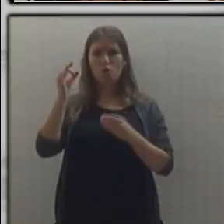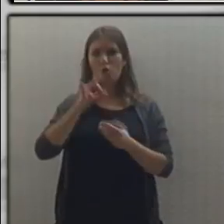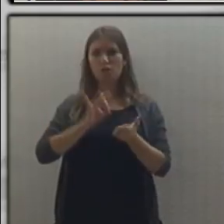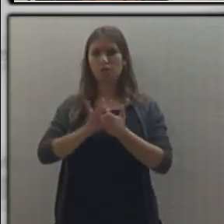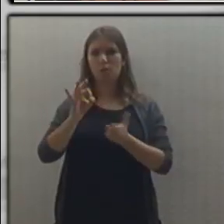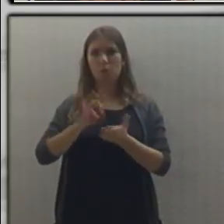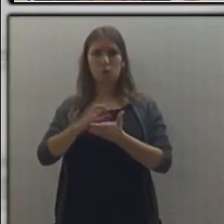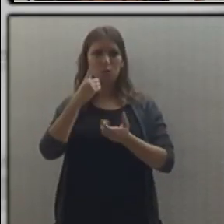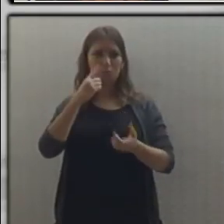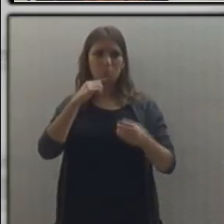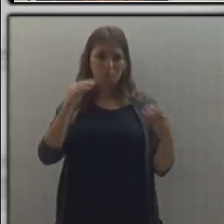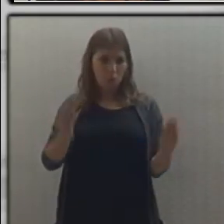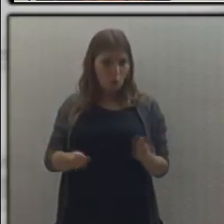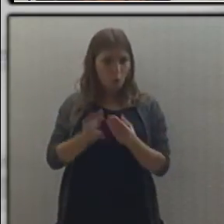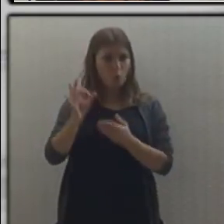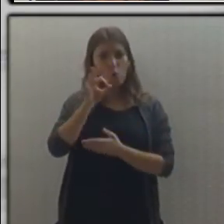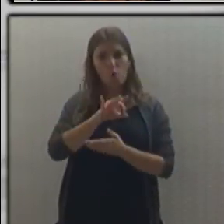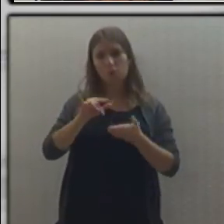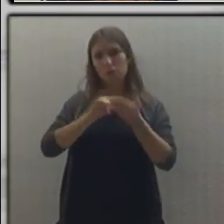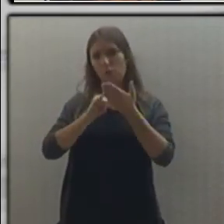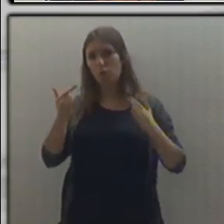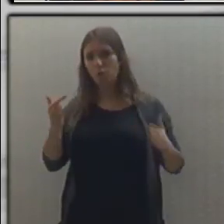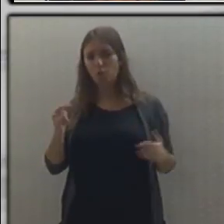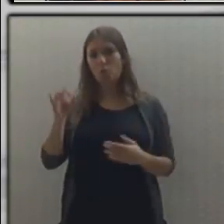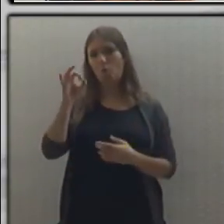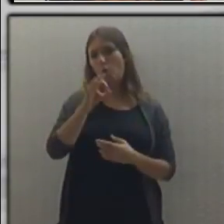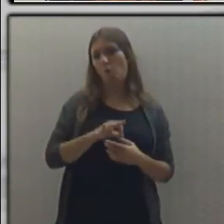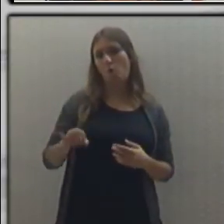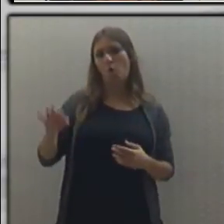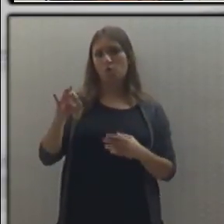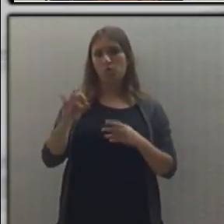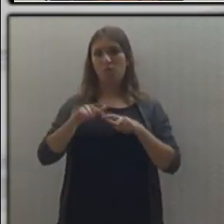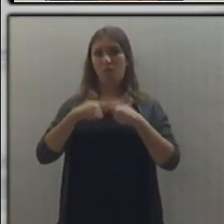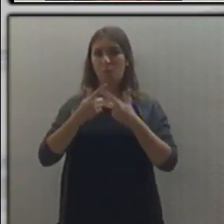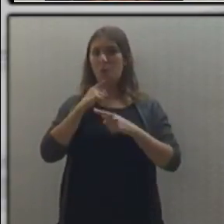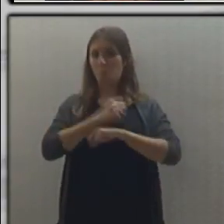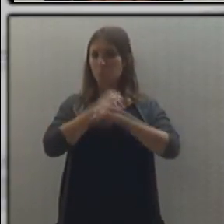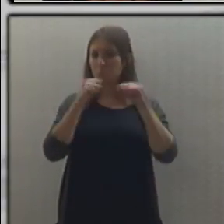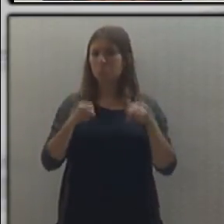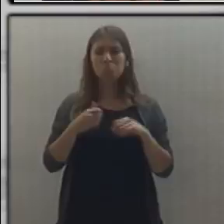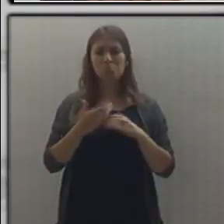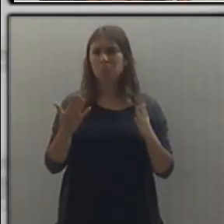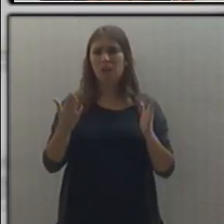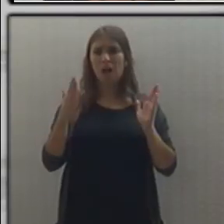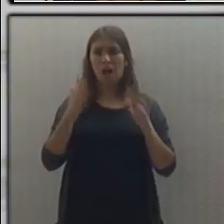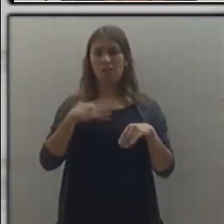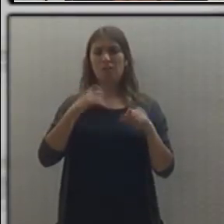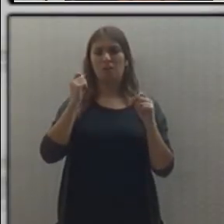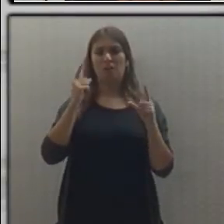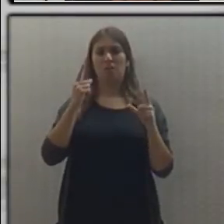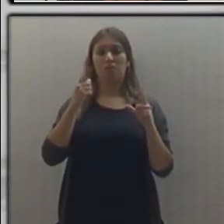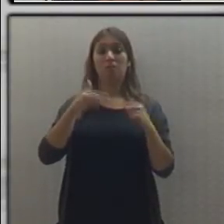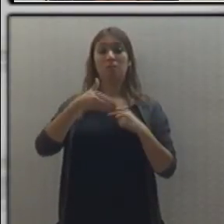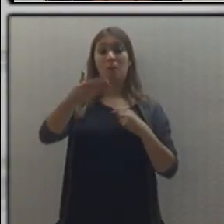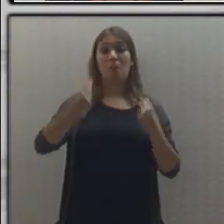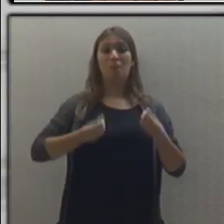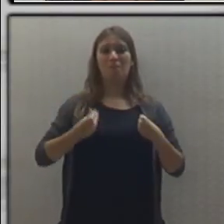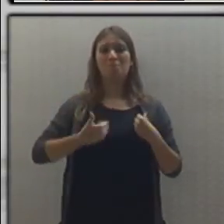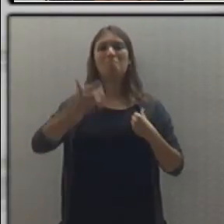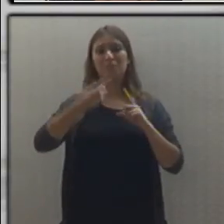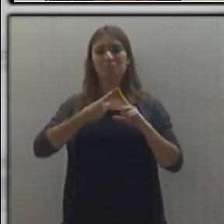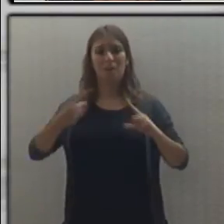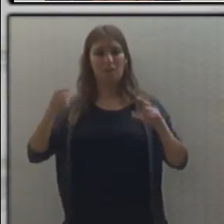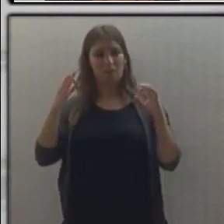servicios sanitarios, de la tecnología, de la evolución de las estructuras familiares, pero hemos alargado la esperanza de vida, o sea,